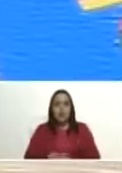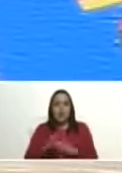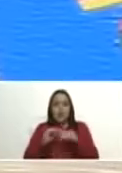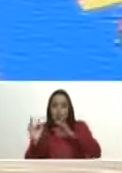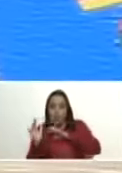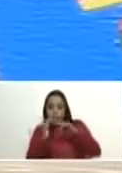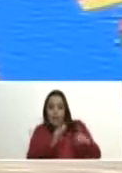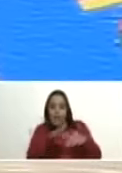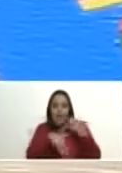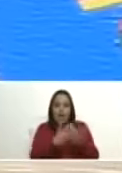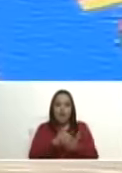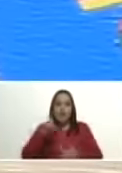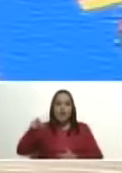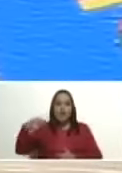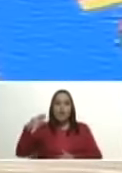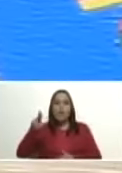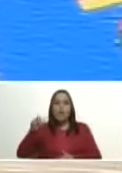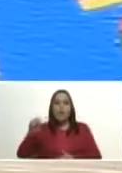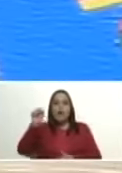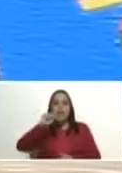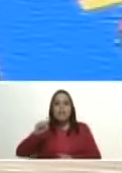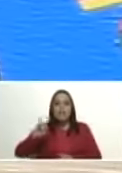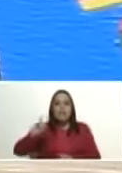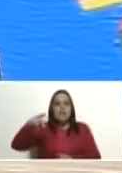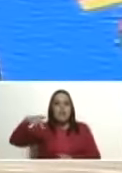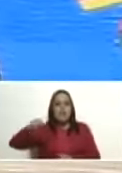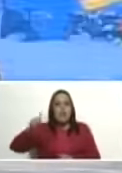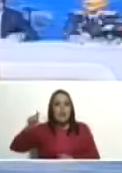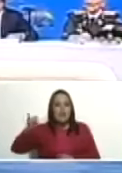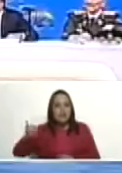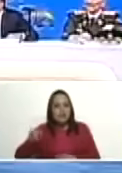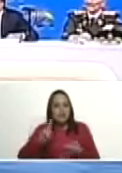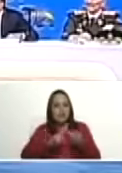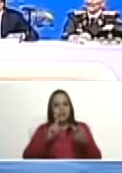hasta Guasipati, El Callao, El Dorado.